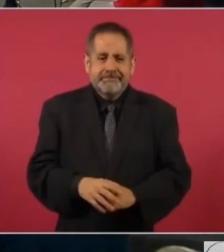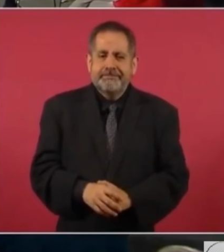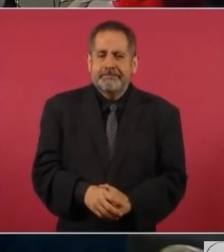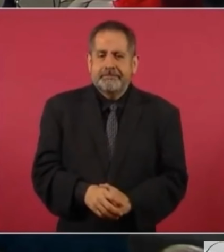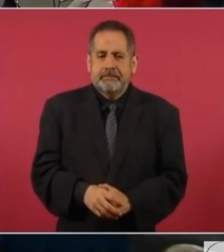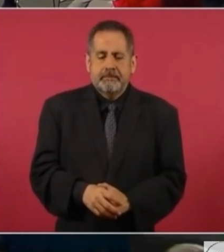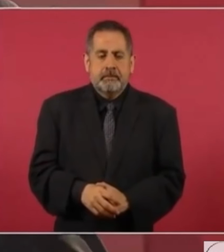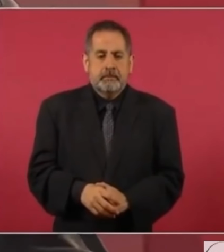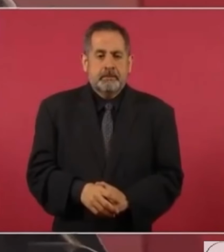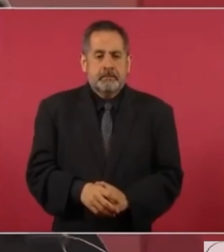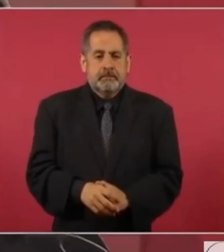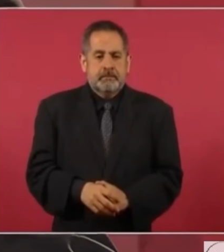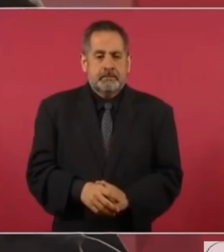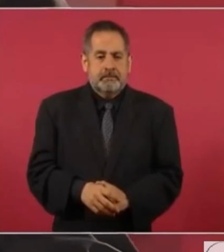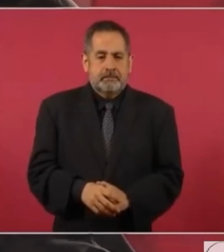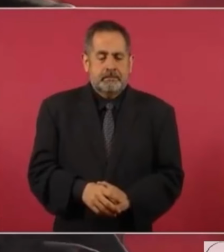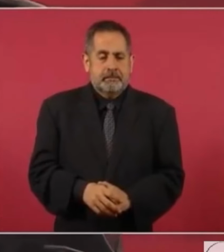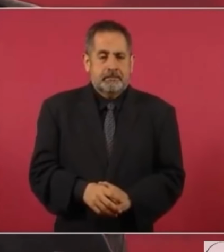ese